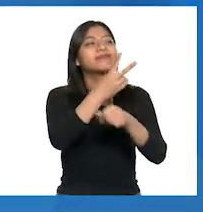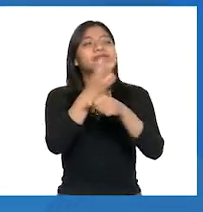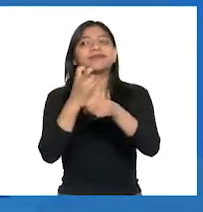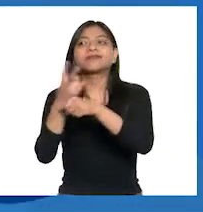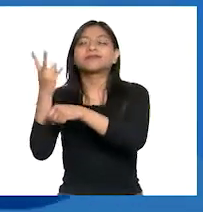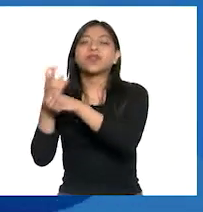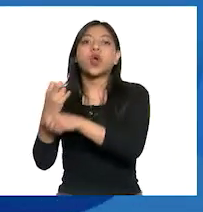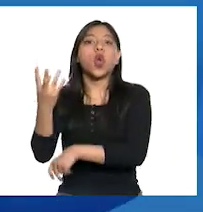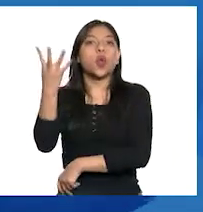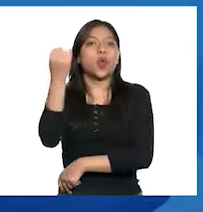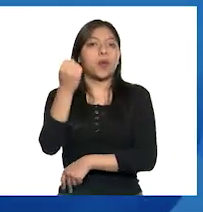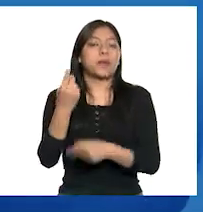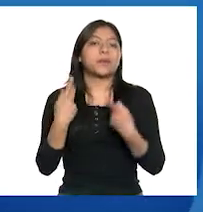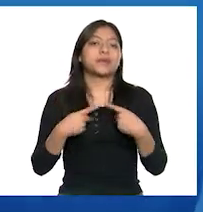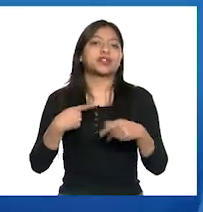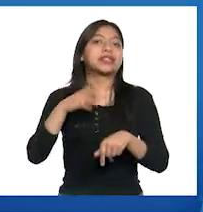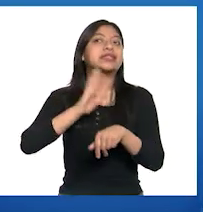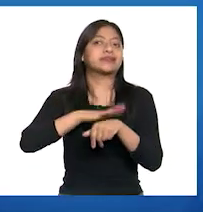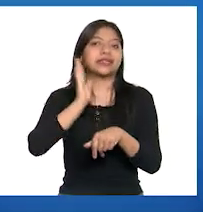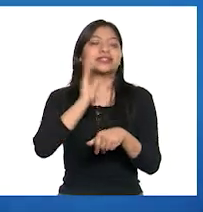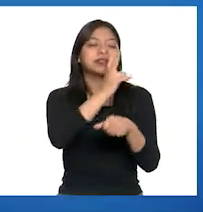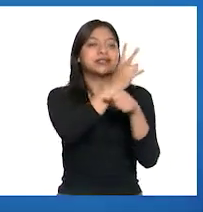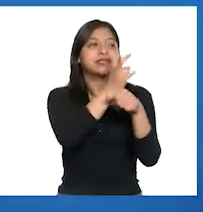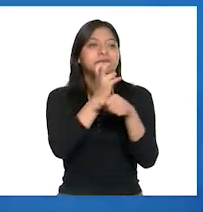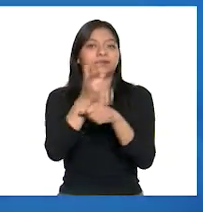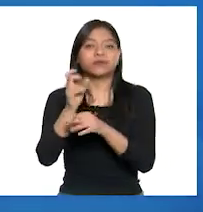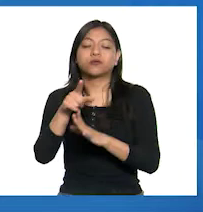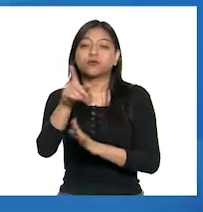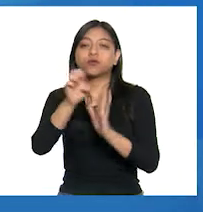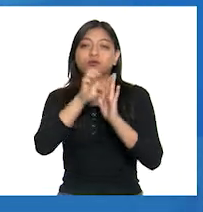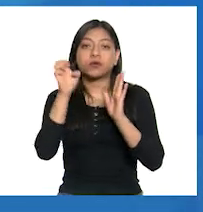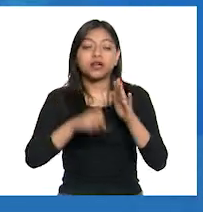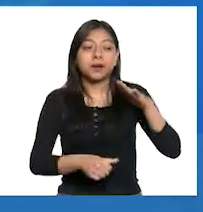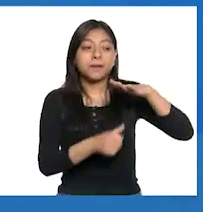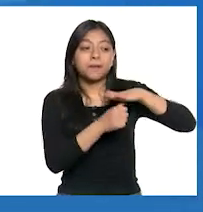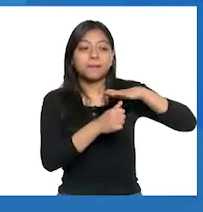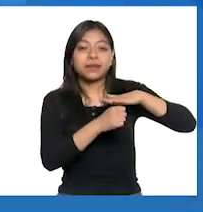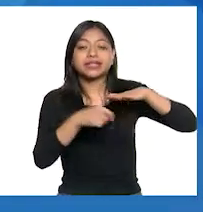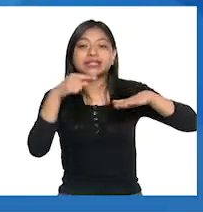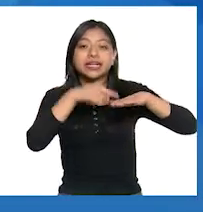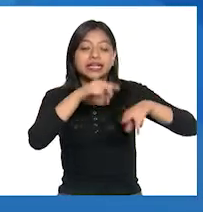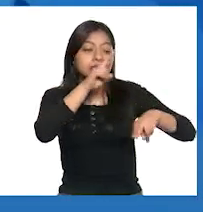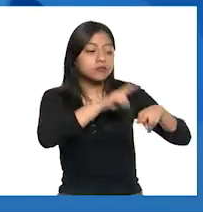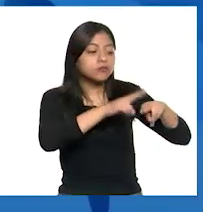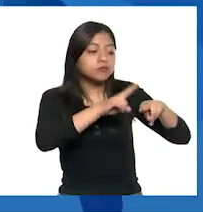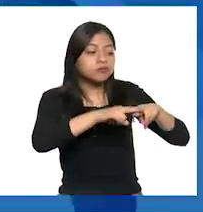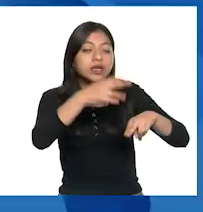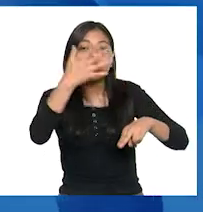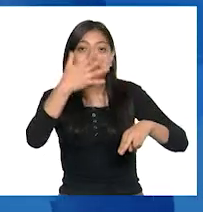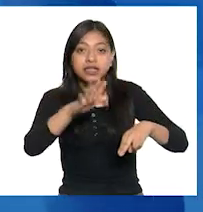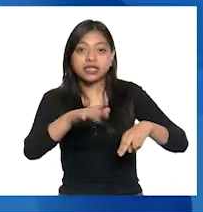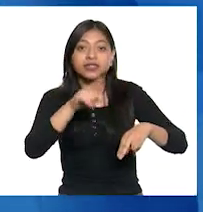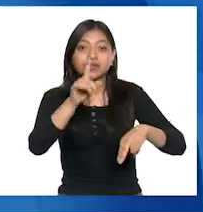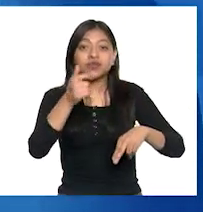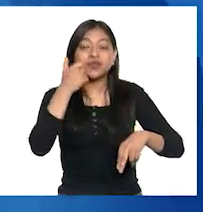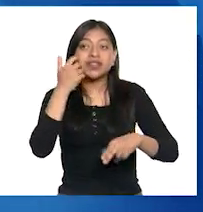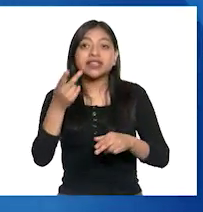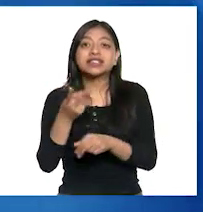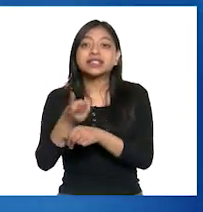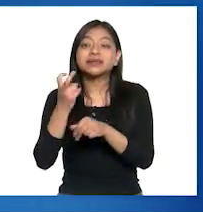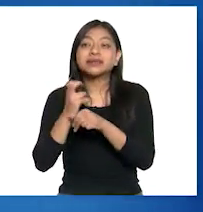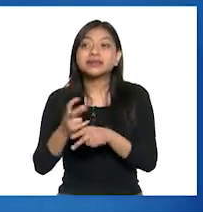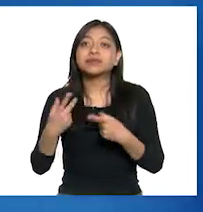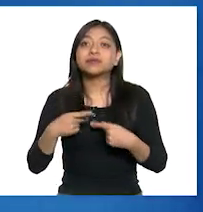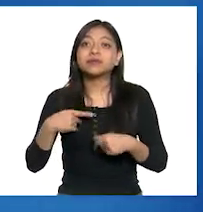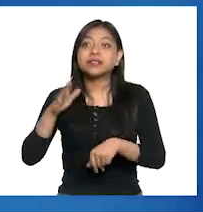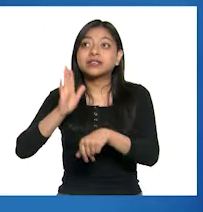pueden invitar a más personas. Si en cada mesa se acomodan 10 sillas, ¿cuántas mesas y cuántas sillas adicionales se necesitan? Recordemos